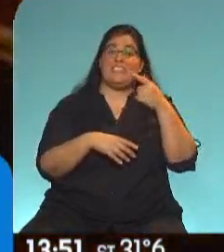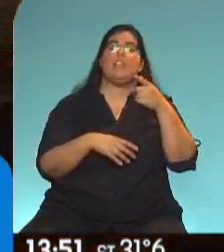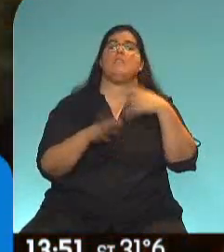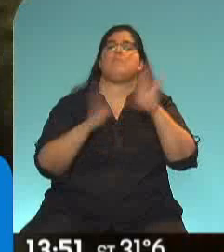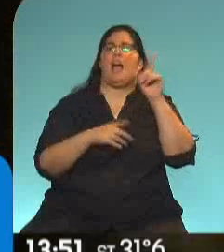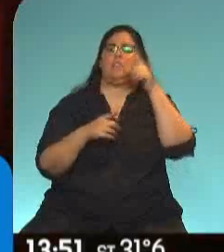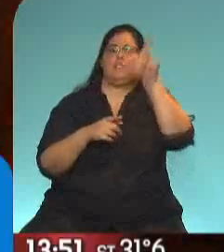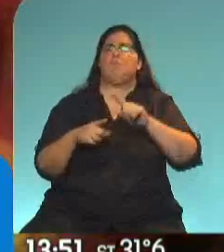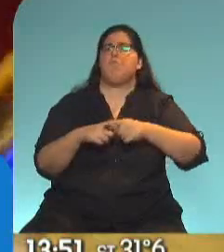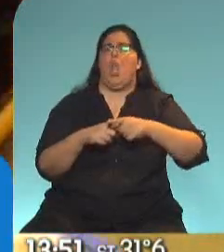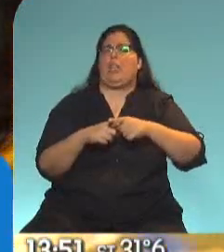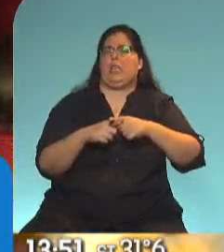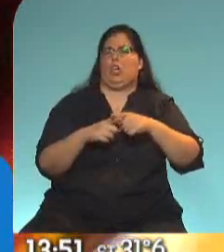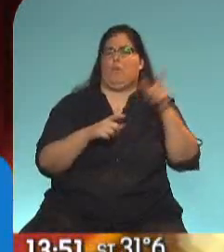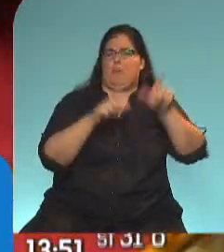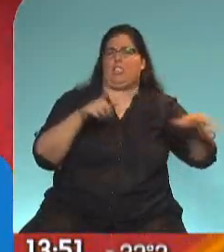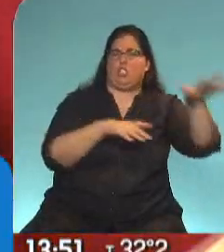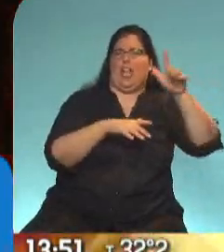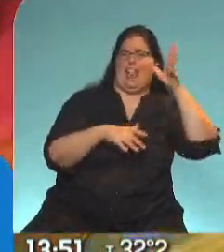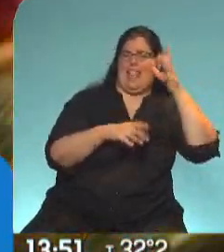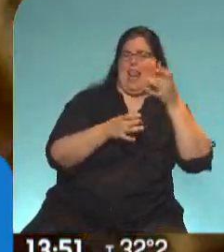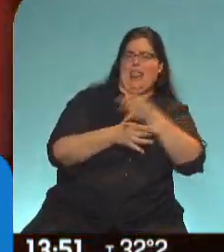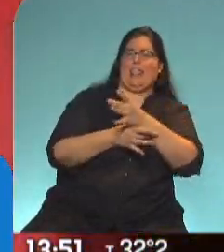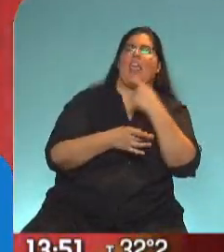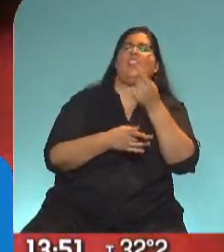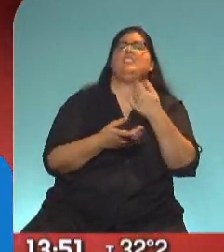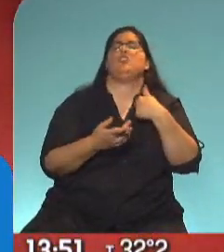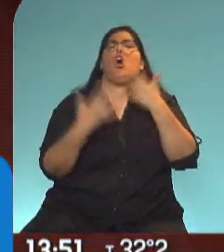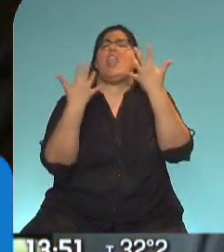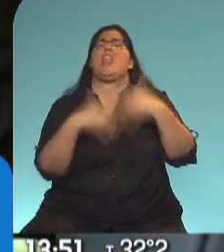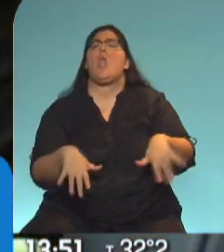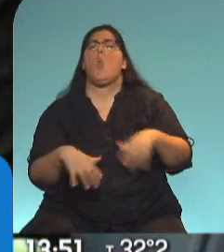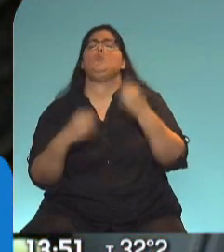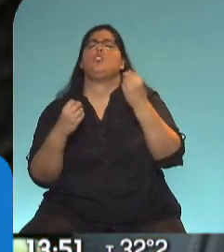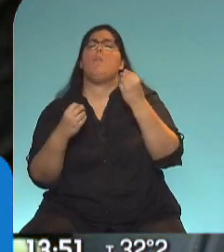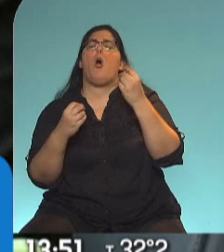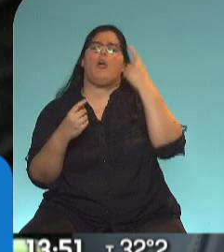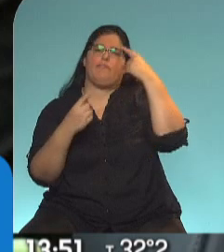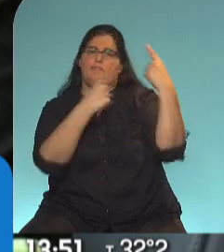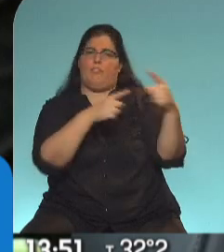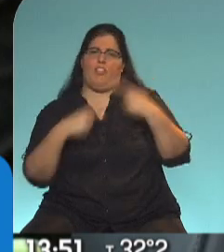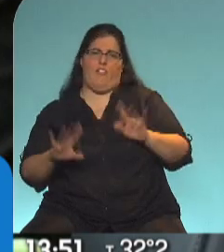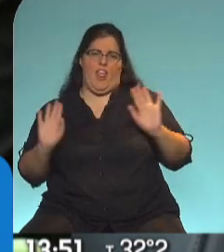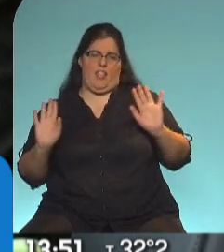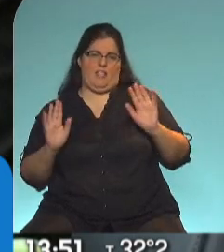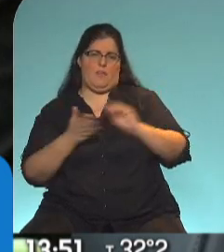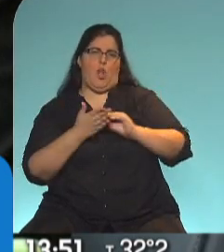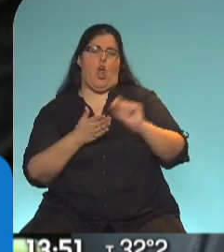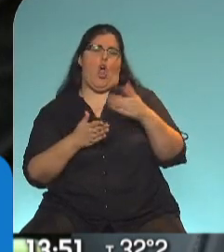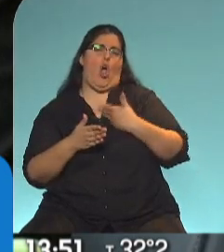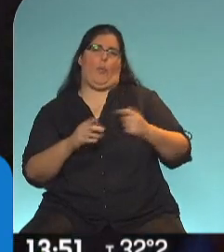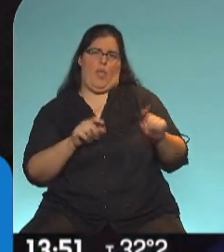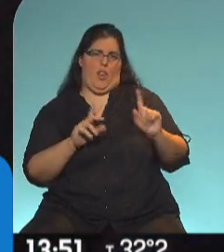más impopular de Italia, justificó su renuncia a la alianza gobernante por diferencias en la administración de estos